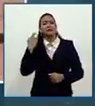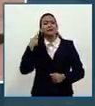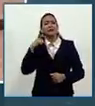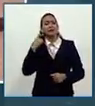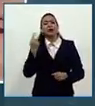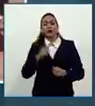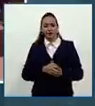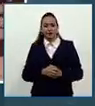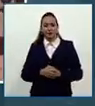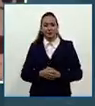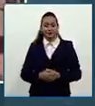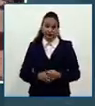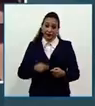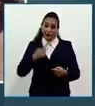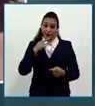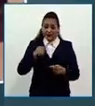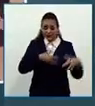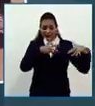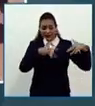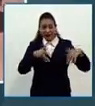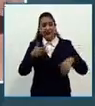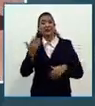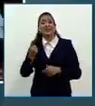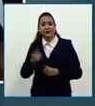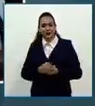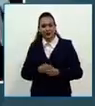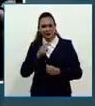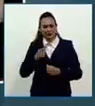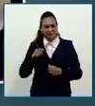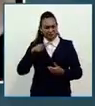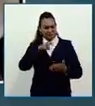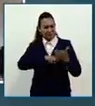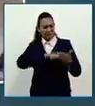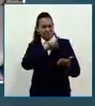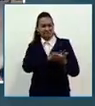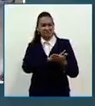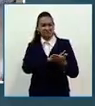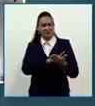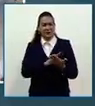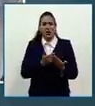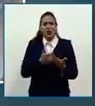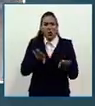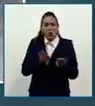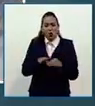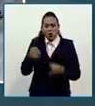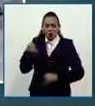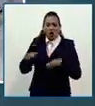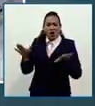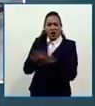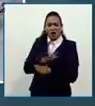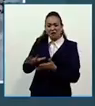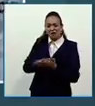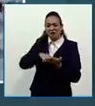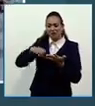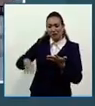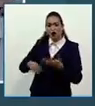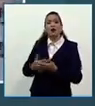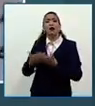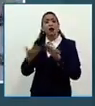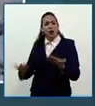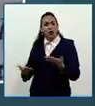impugnación tiene que ver con el hecho de que la reforma aprobada cambia el procedimiento para la designación de juzgadores al eliminar la carrera